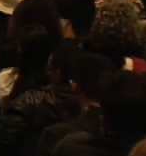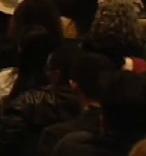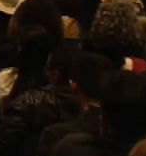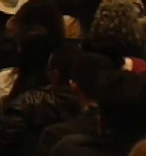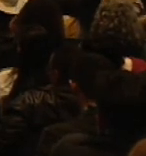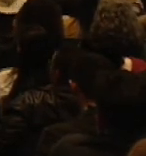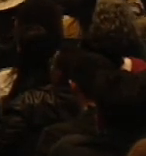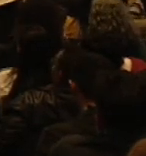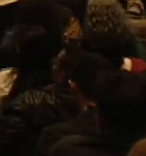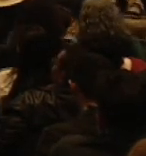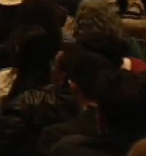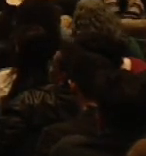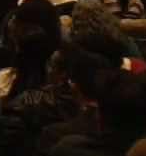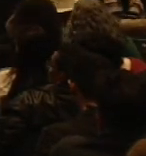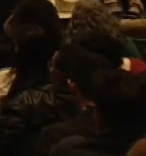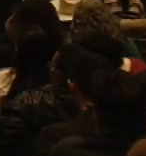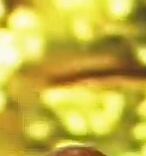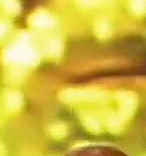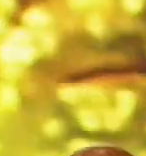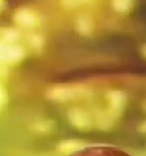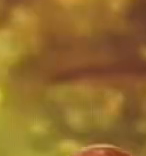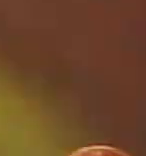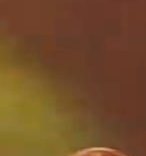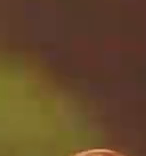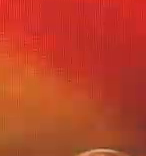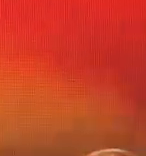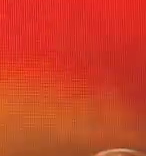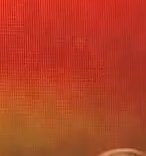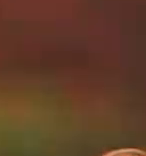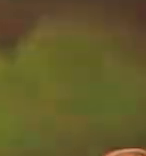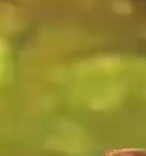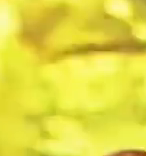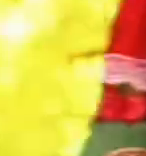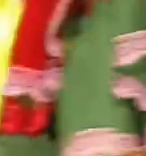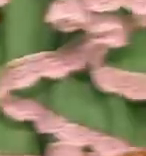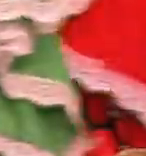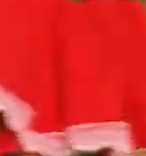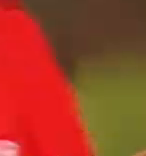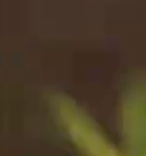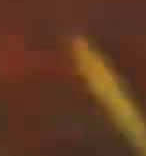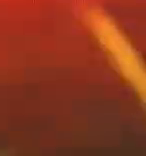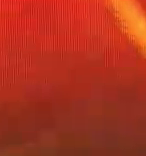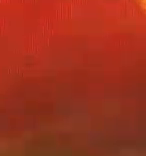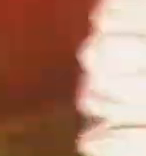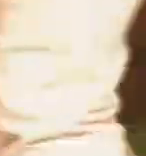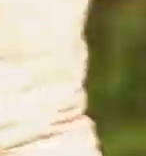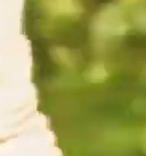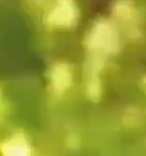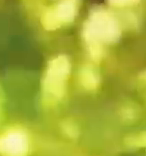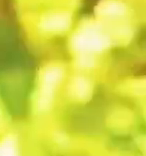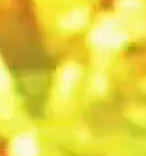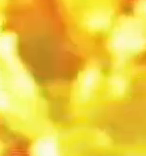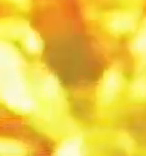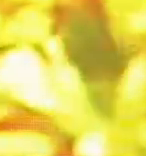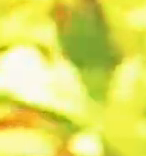la encontró con la mano en la cabeza. La ingotea, la ingotea, la